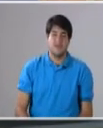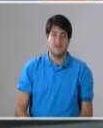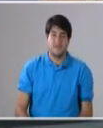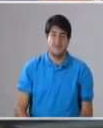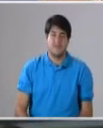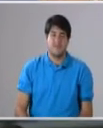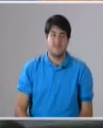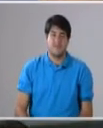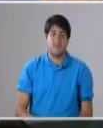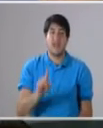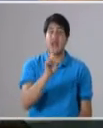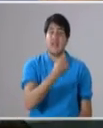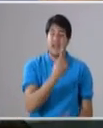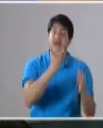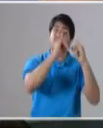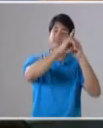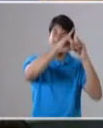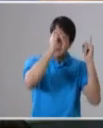¿Cuál sería la primera estatua?